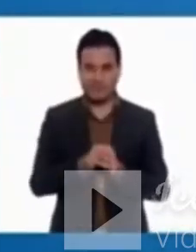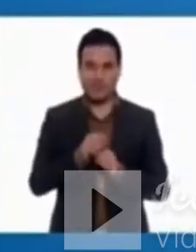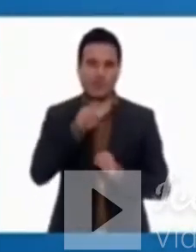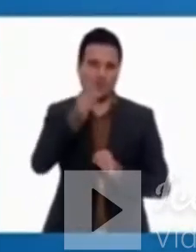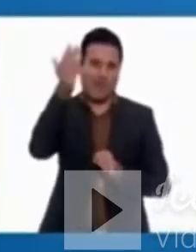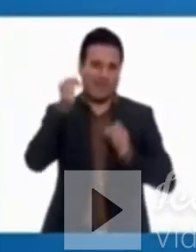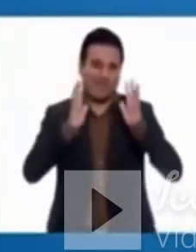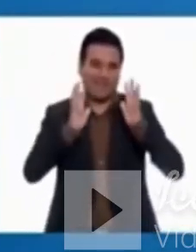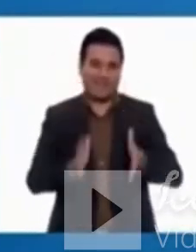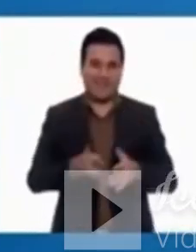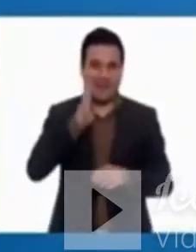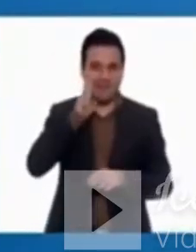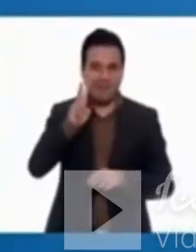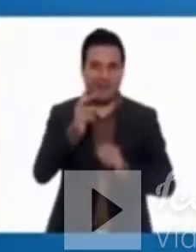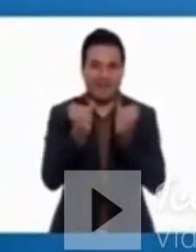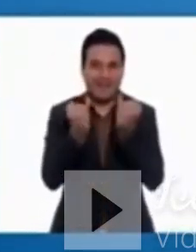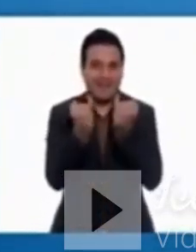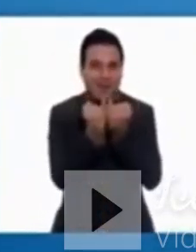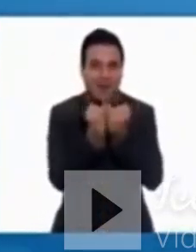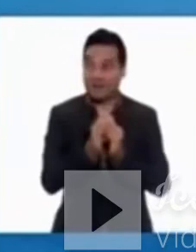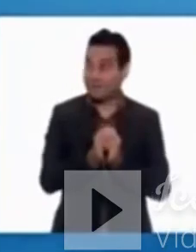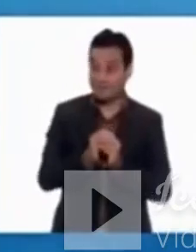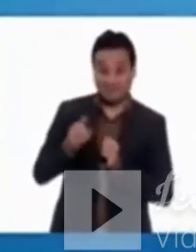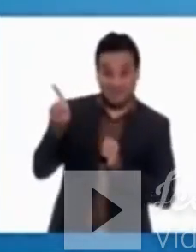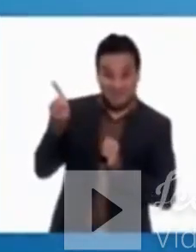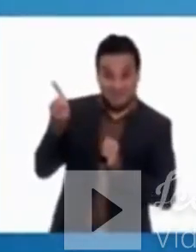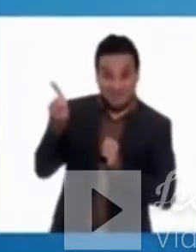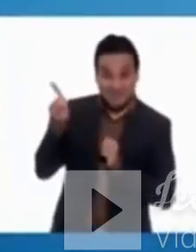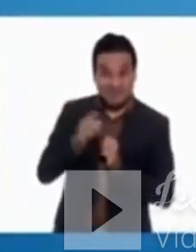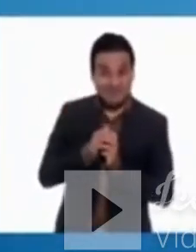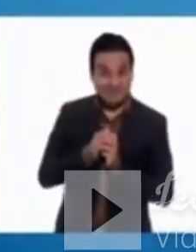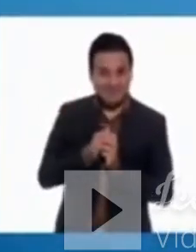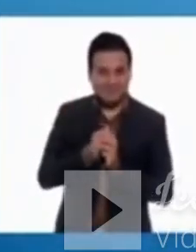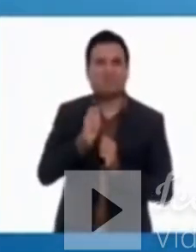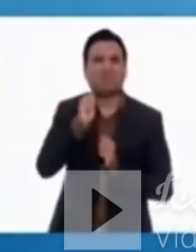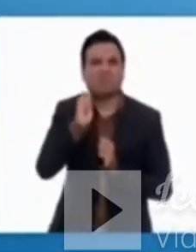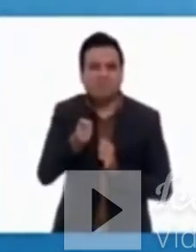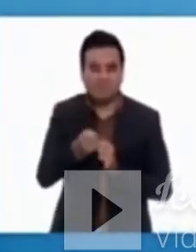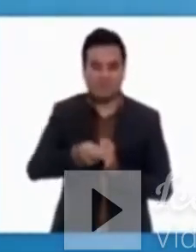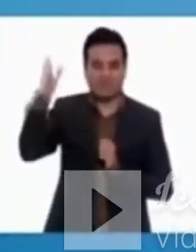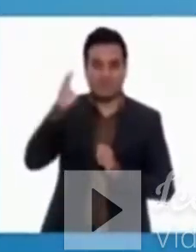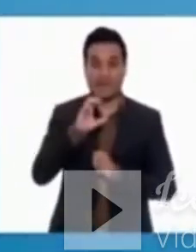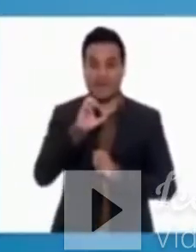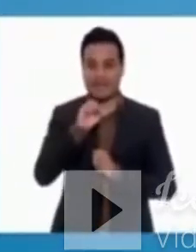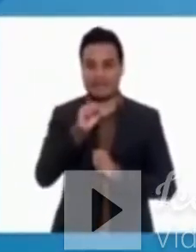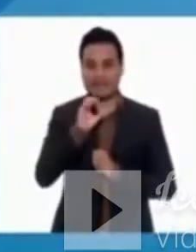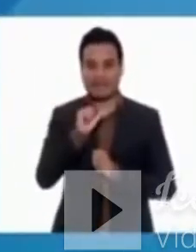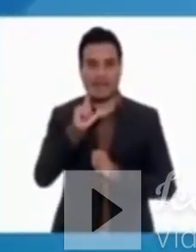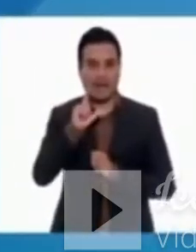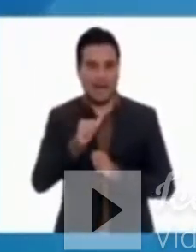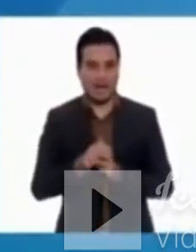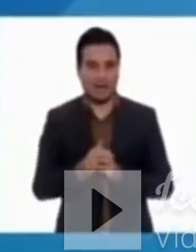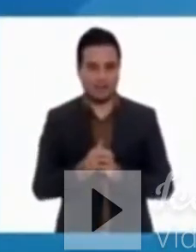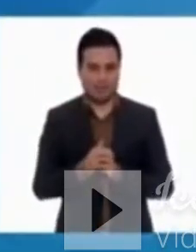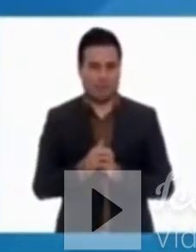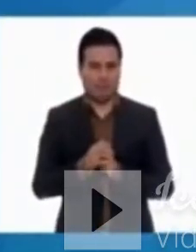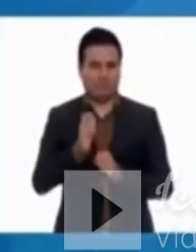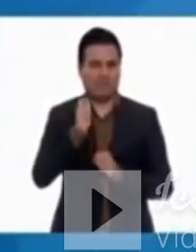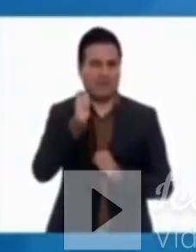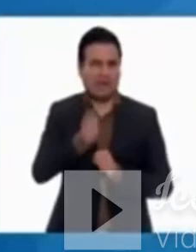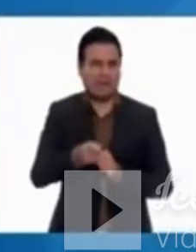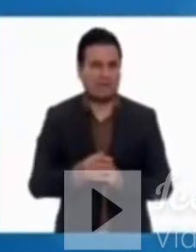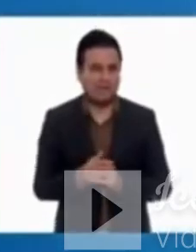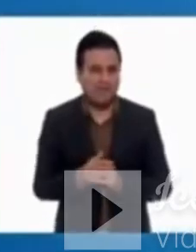parecida a esta. Estas representaciones son las escalas. Lo que quiere decir es que en